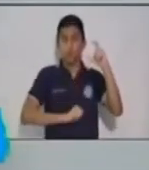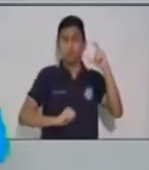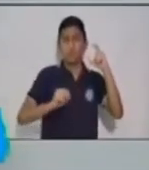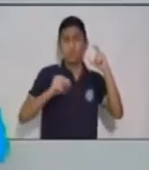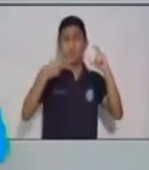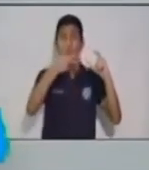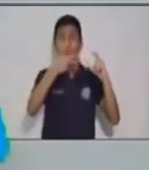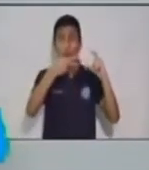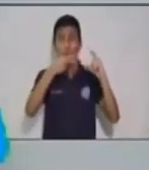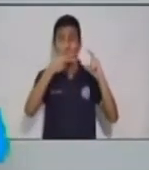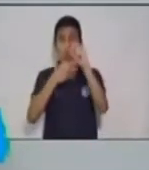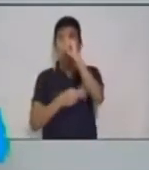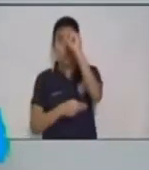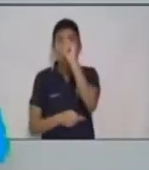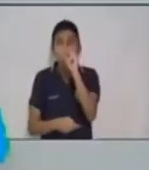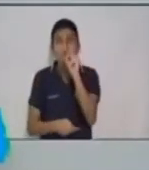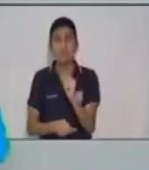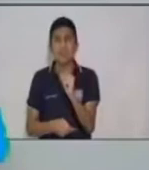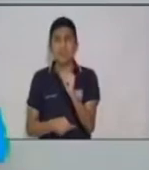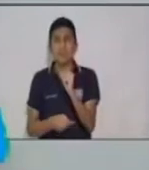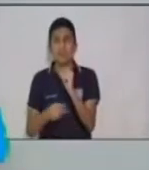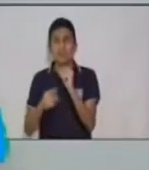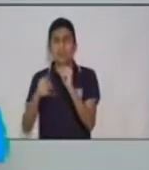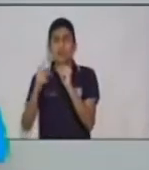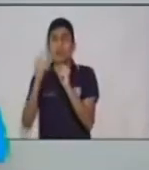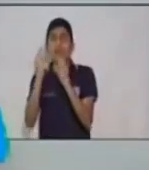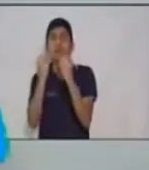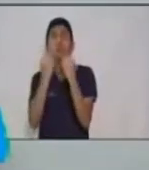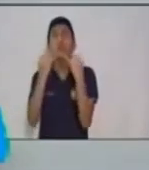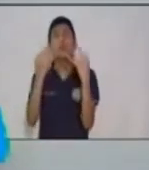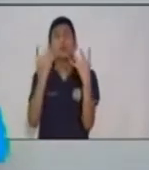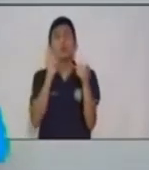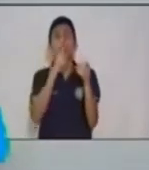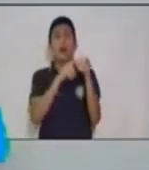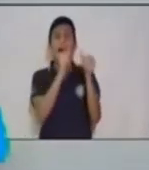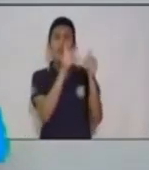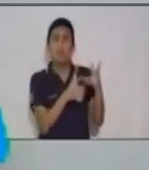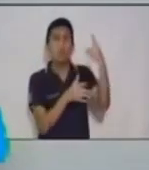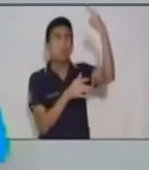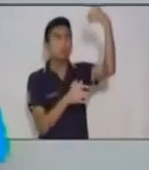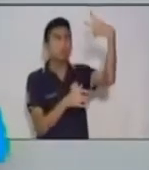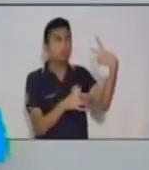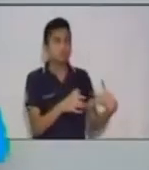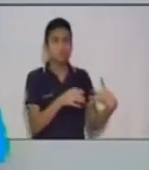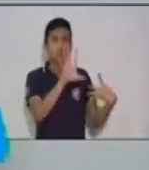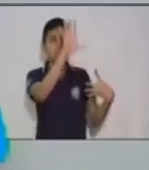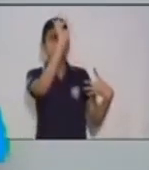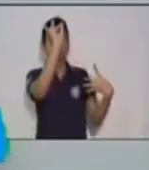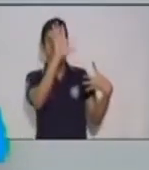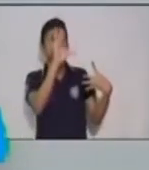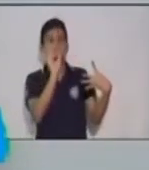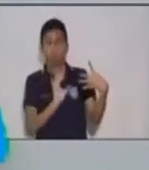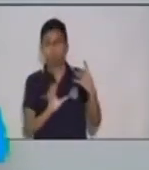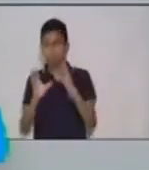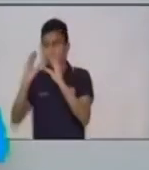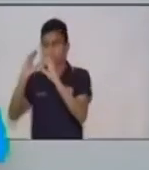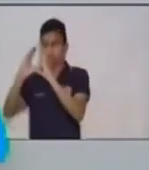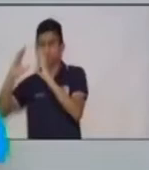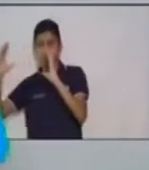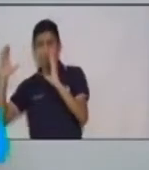número que representa el participante y en este caso las comas que dividen a cada una de ellas. Y luego pues